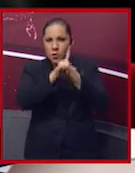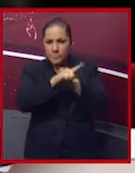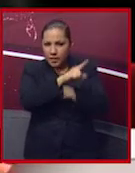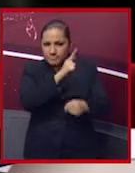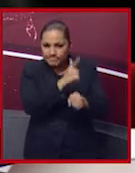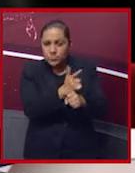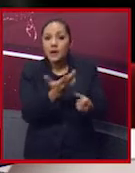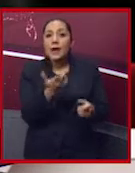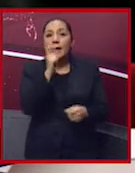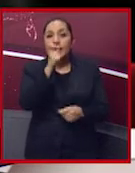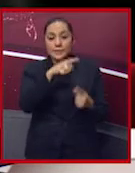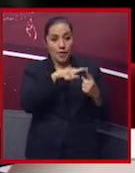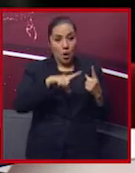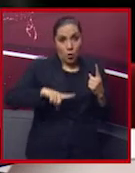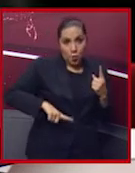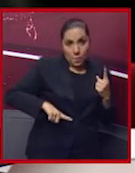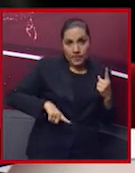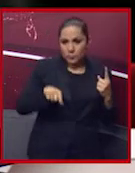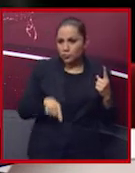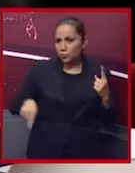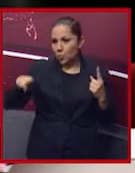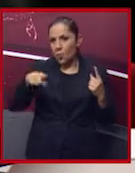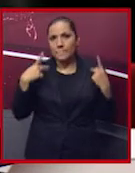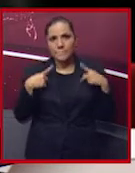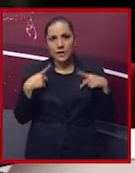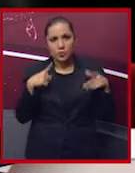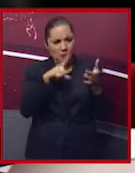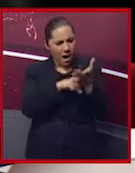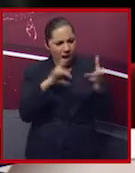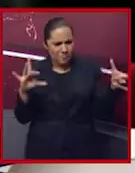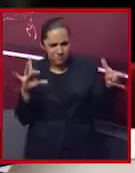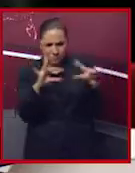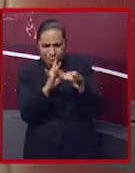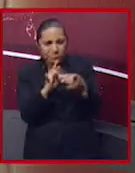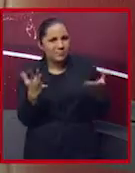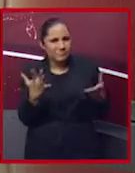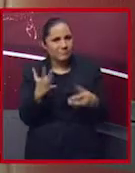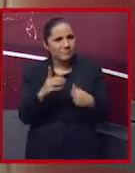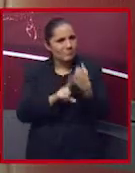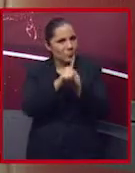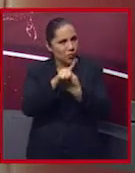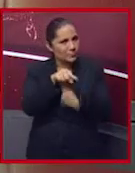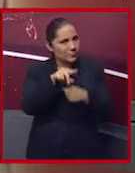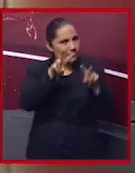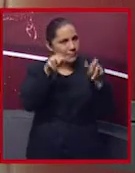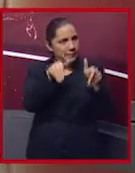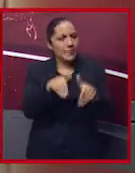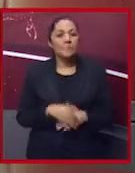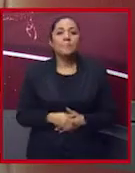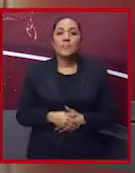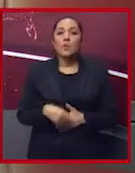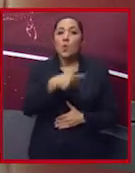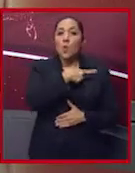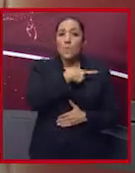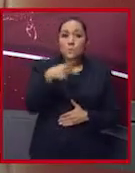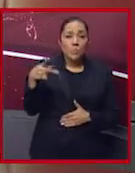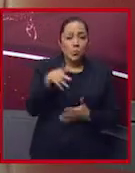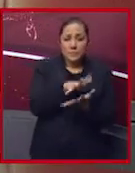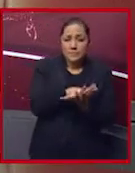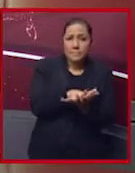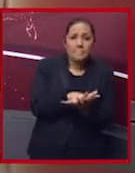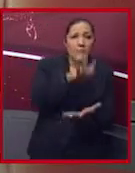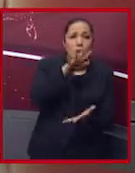relación entre Estado y ciudadanía es muy débil, ¿no? La pobreza generalmente se aloja en